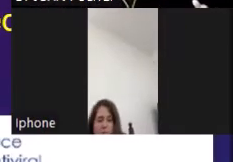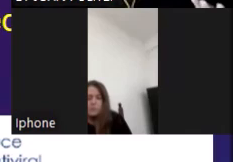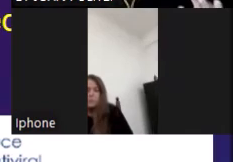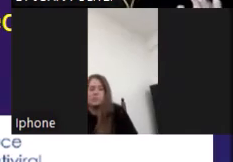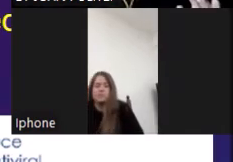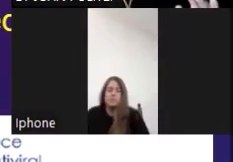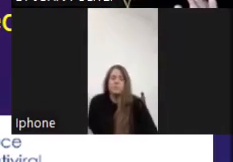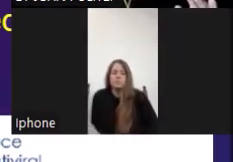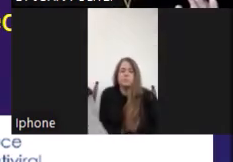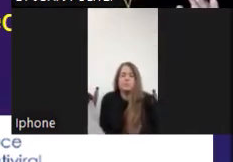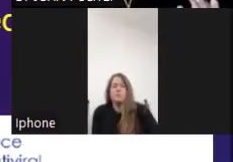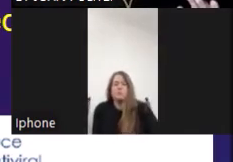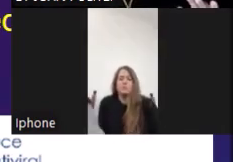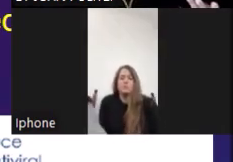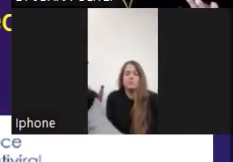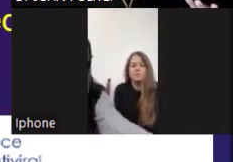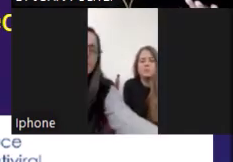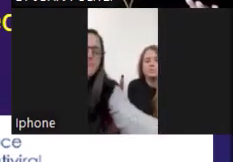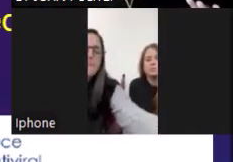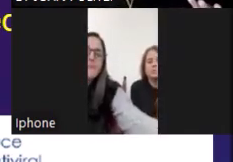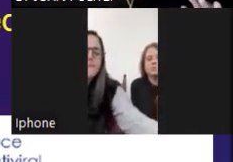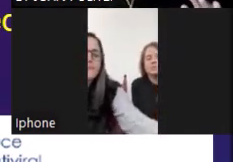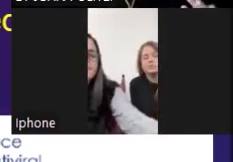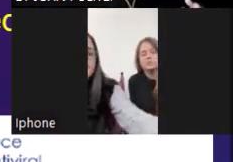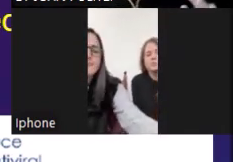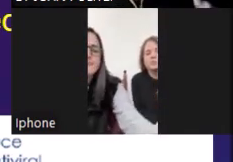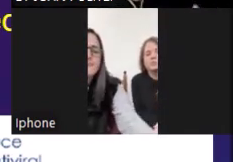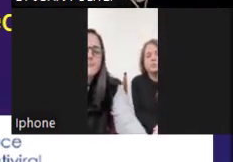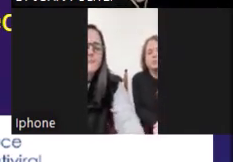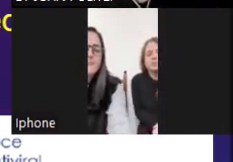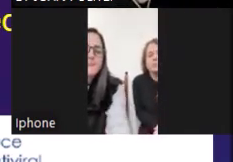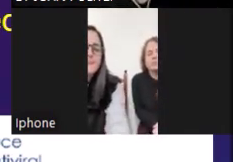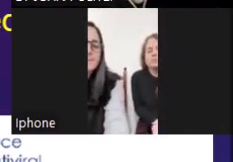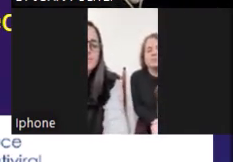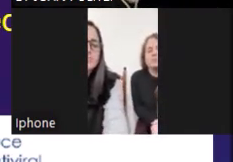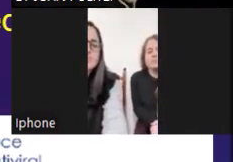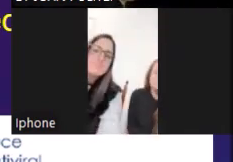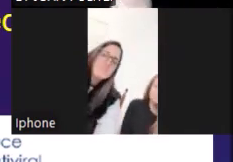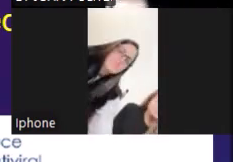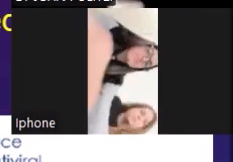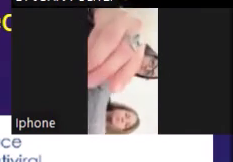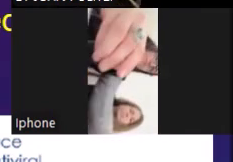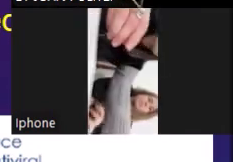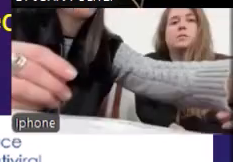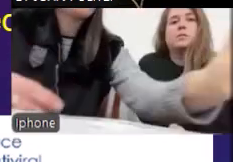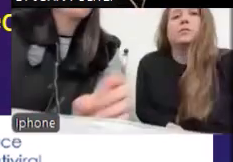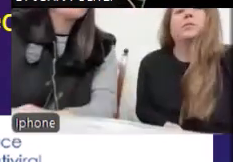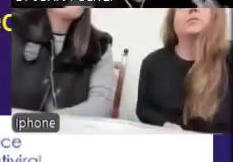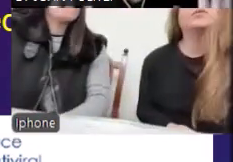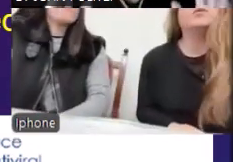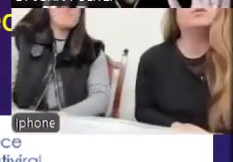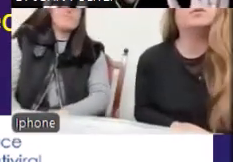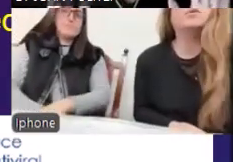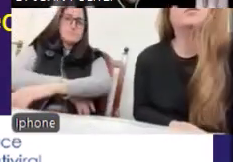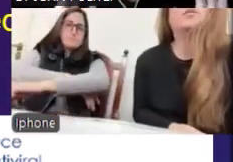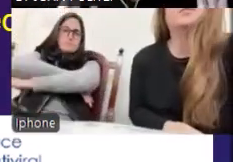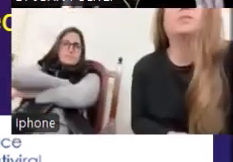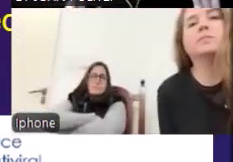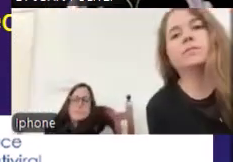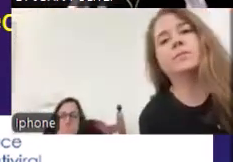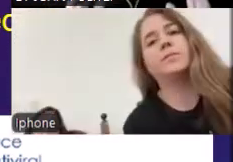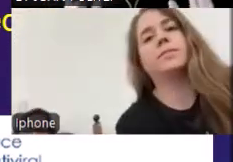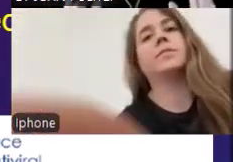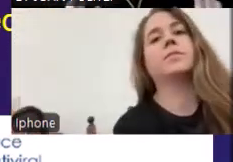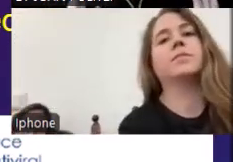pasemos un poquito a algunos conceptos que también me preguntan mucho porque la gente lee sobre lo que es la terapia génica. Les